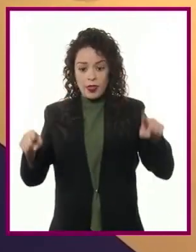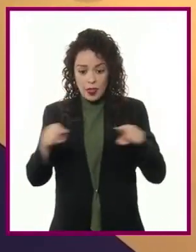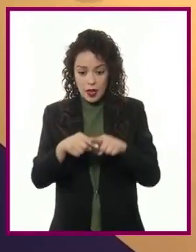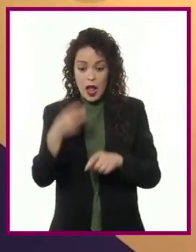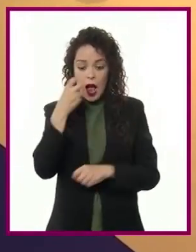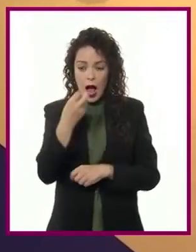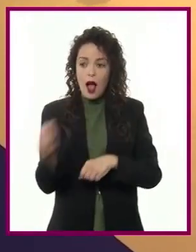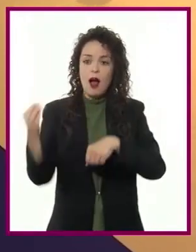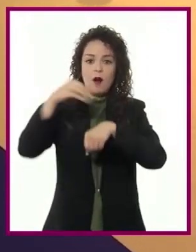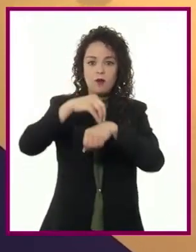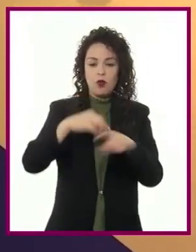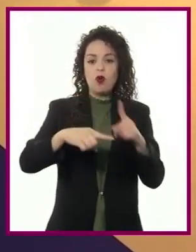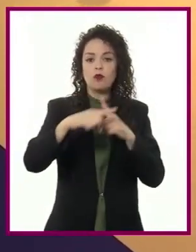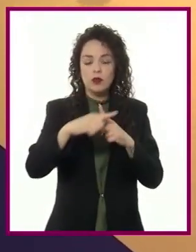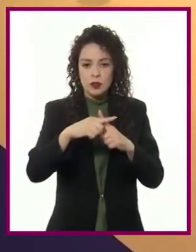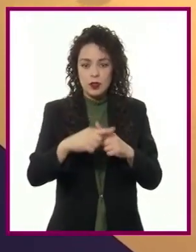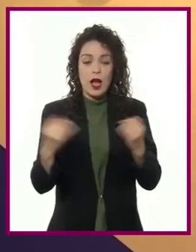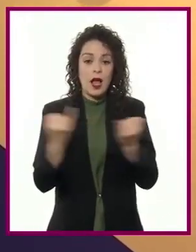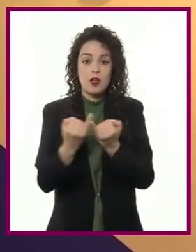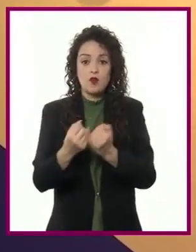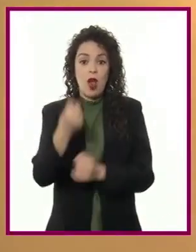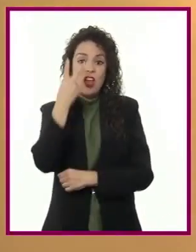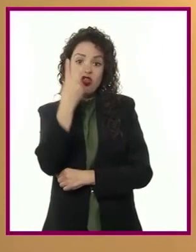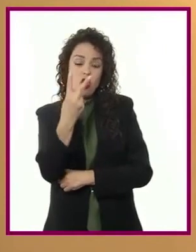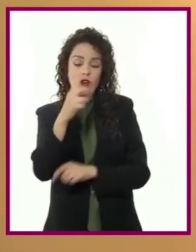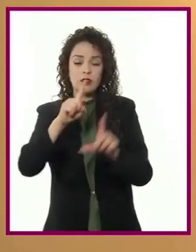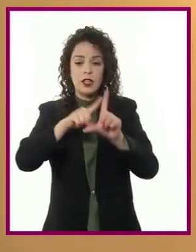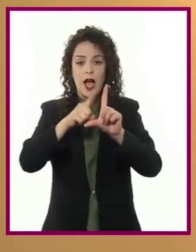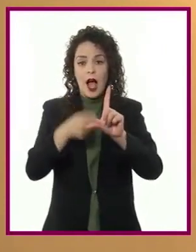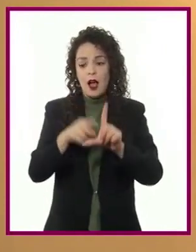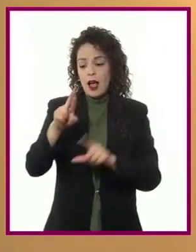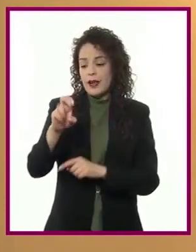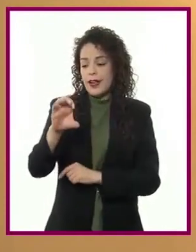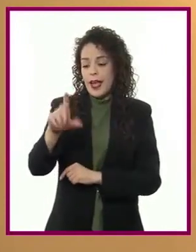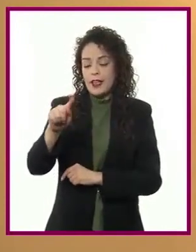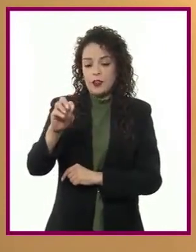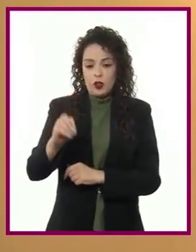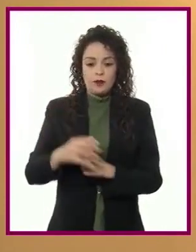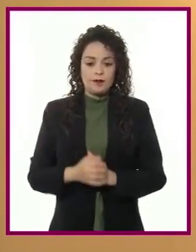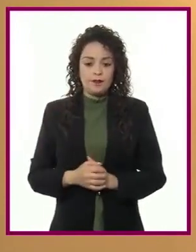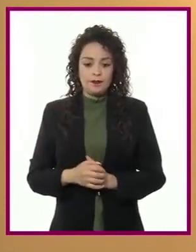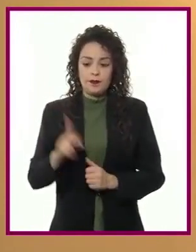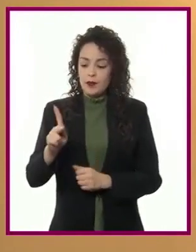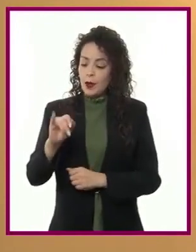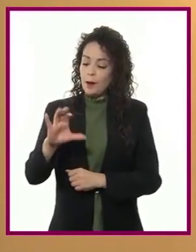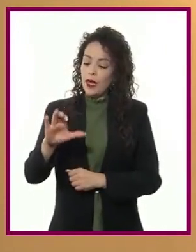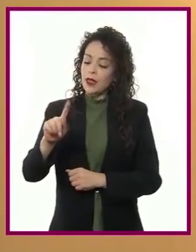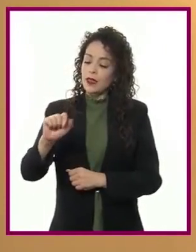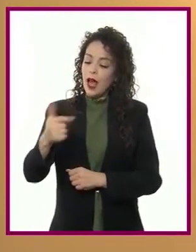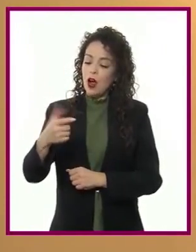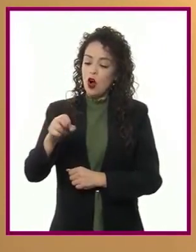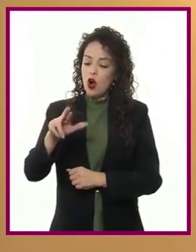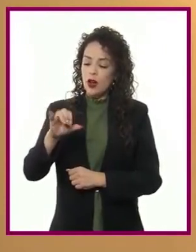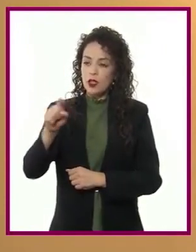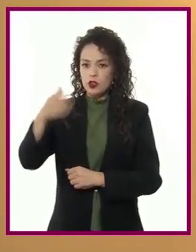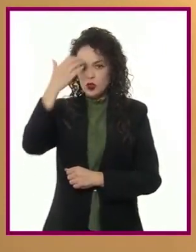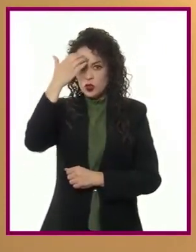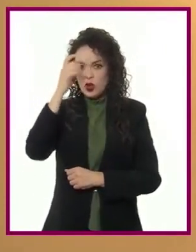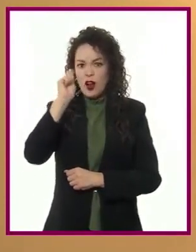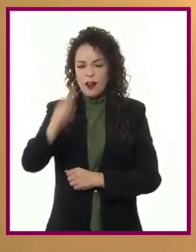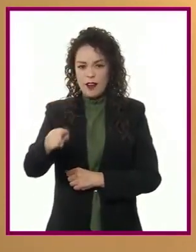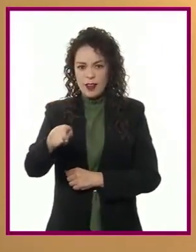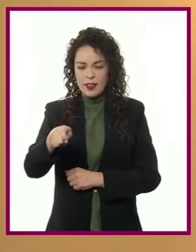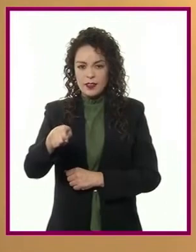que es igual a 2 ángulos rectos. Los pitagóricos también conocían la generalización